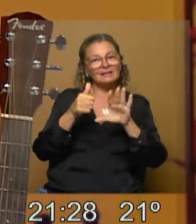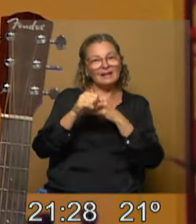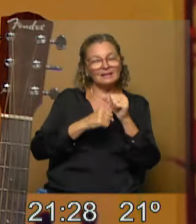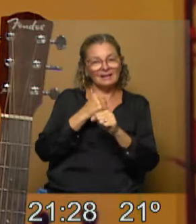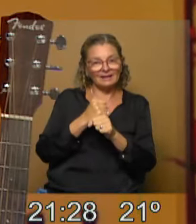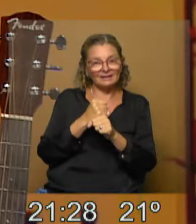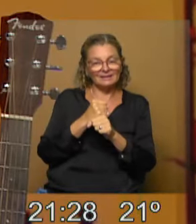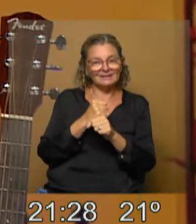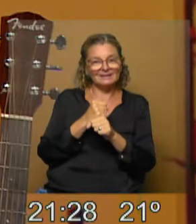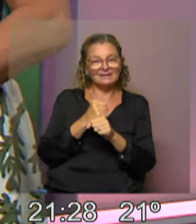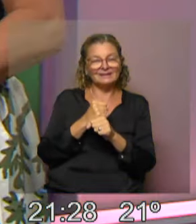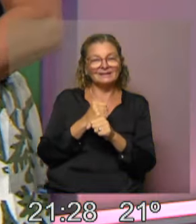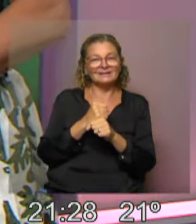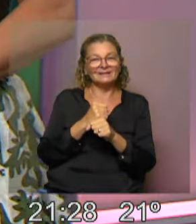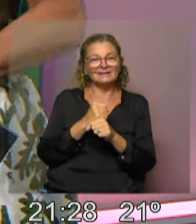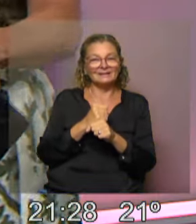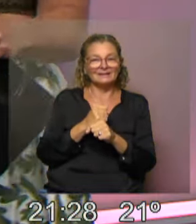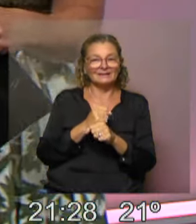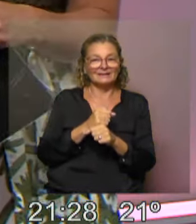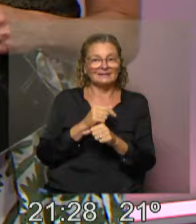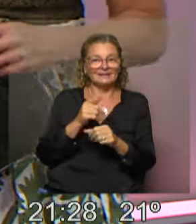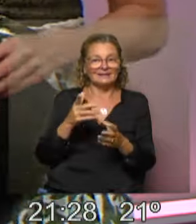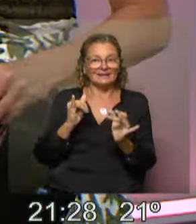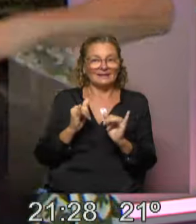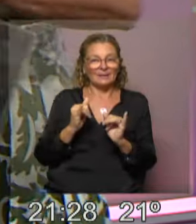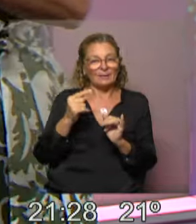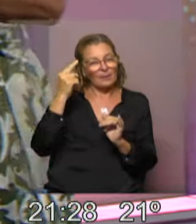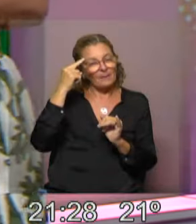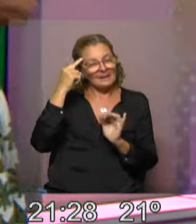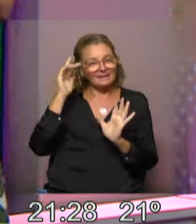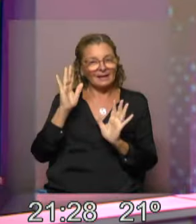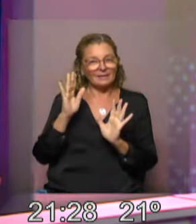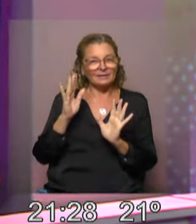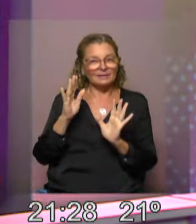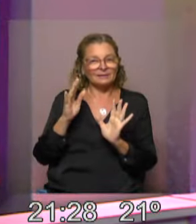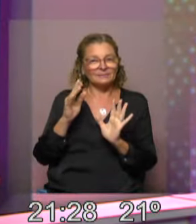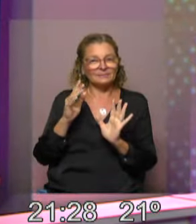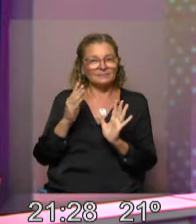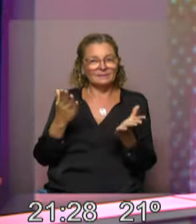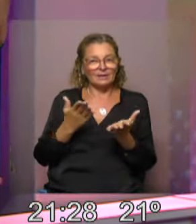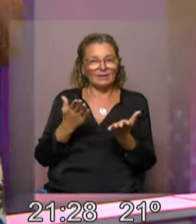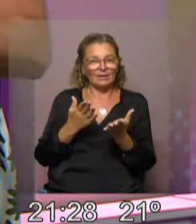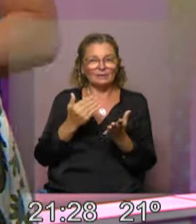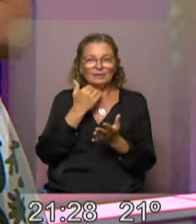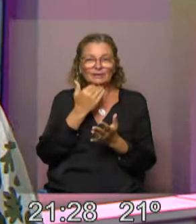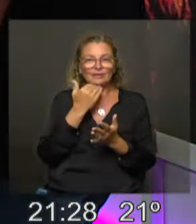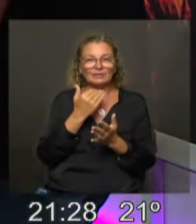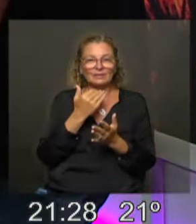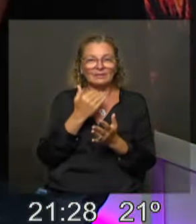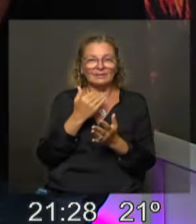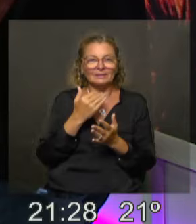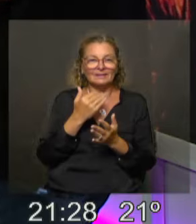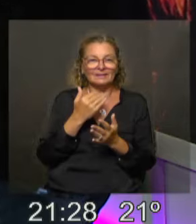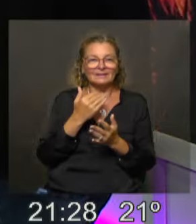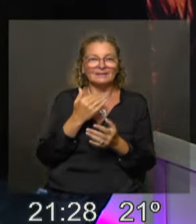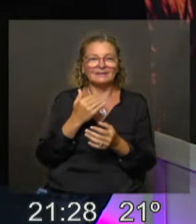años. 16, por otro mambo. 16 años. Claro, y como que pensás que estás como más en la movida de ahora, yo qué sé. Claro, del cumbia,